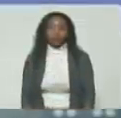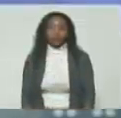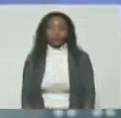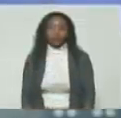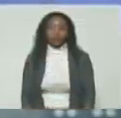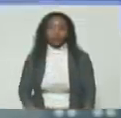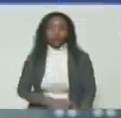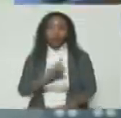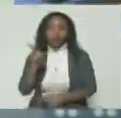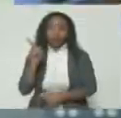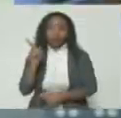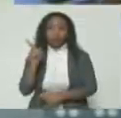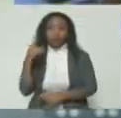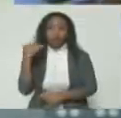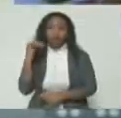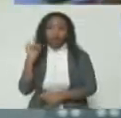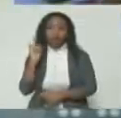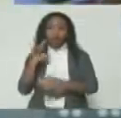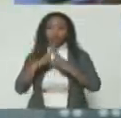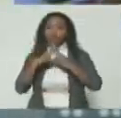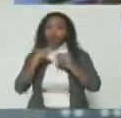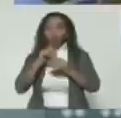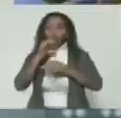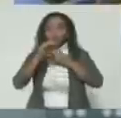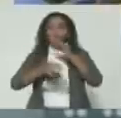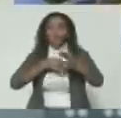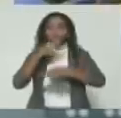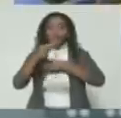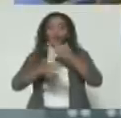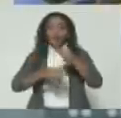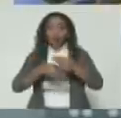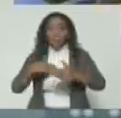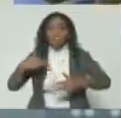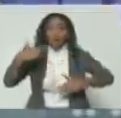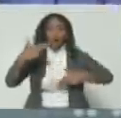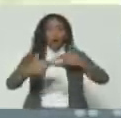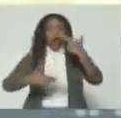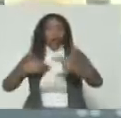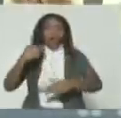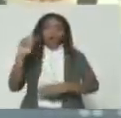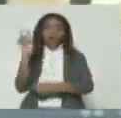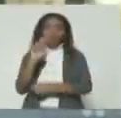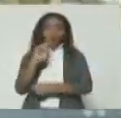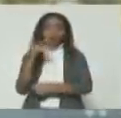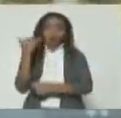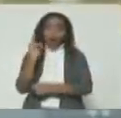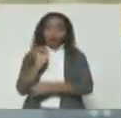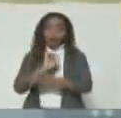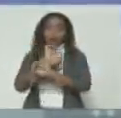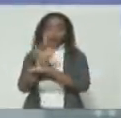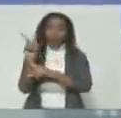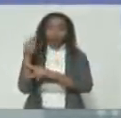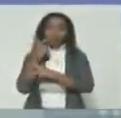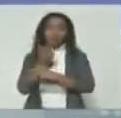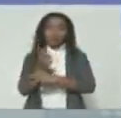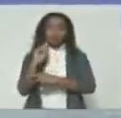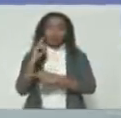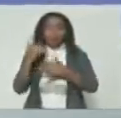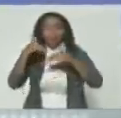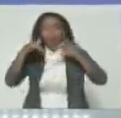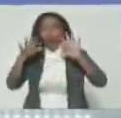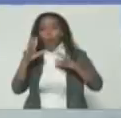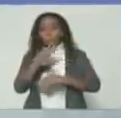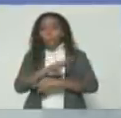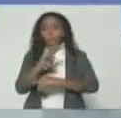Ahí está, todos han declarado, los delincuentes venezolanos han declarado, han dicho que por lo menos